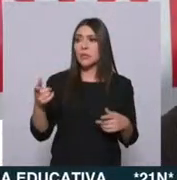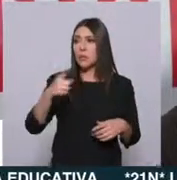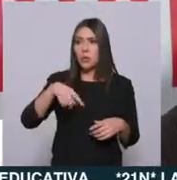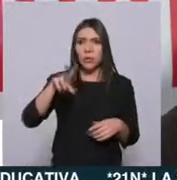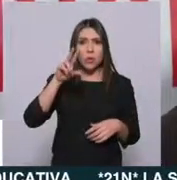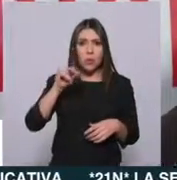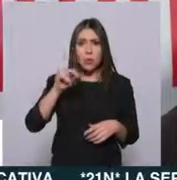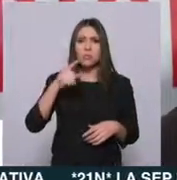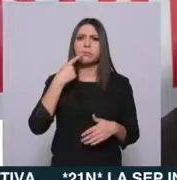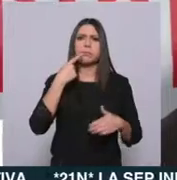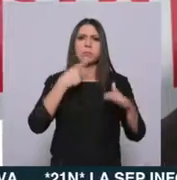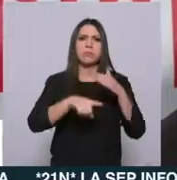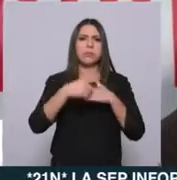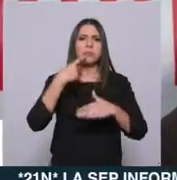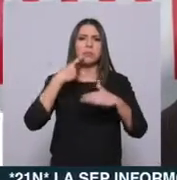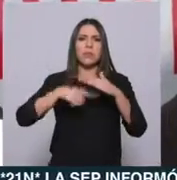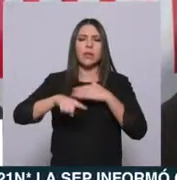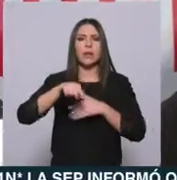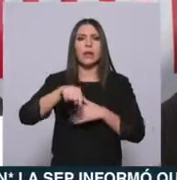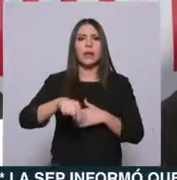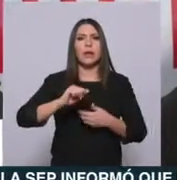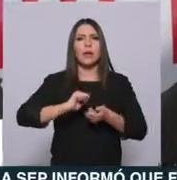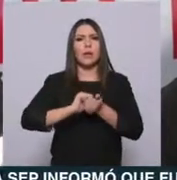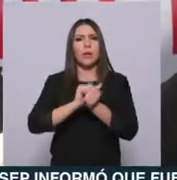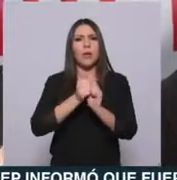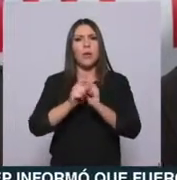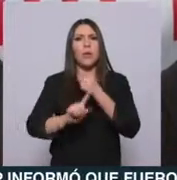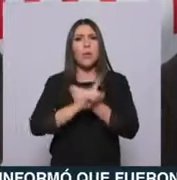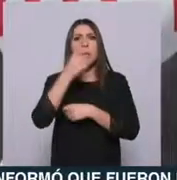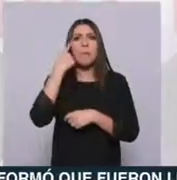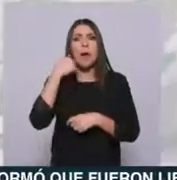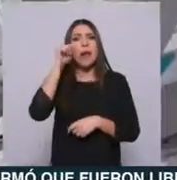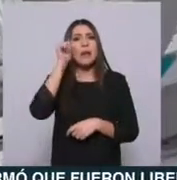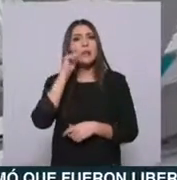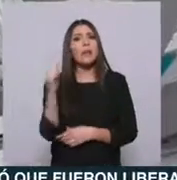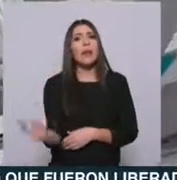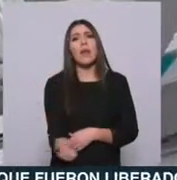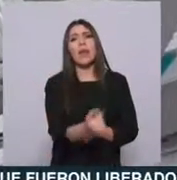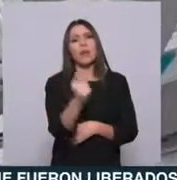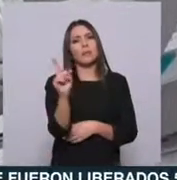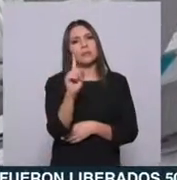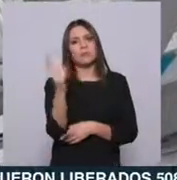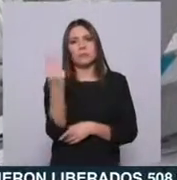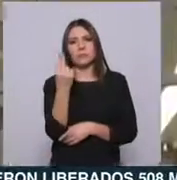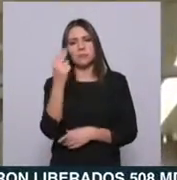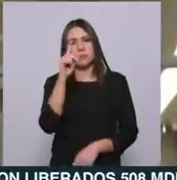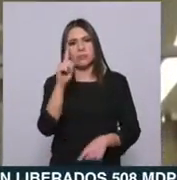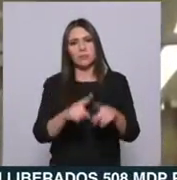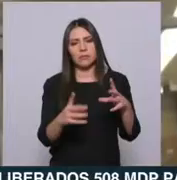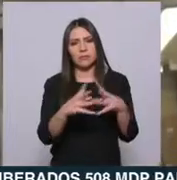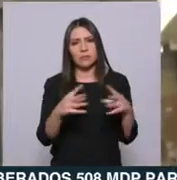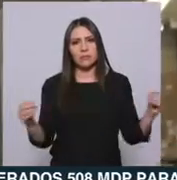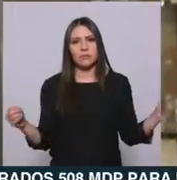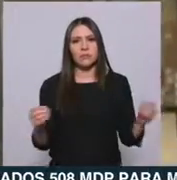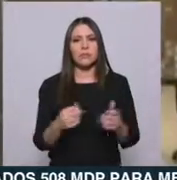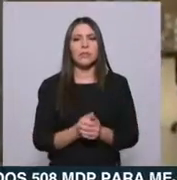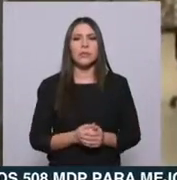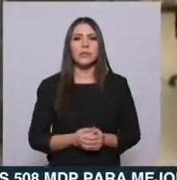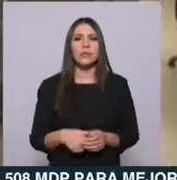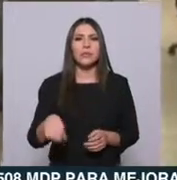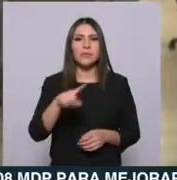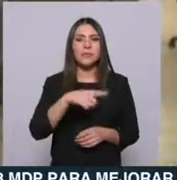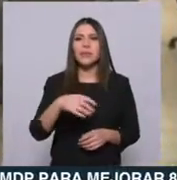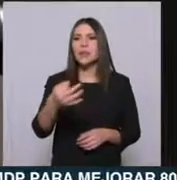grupos de pacientes para que este problema no se eternice. Y es que el mercado de medicamentos y fármacos